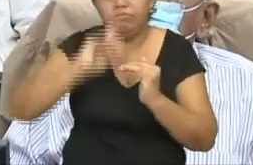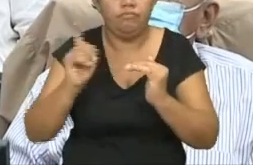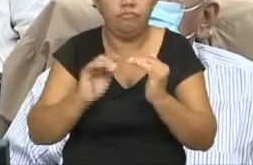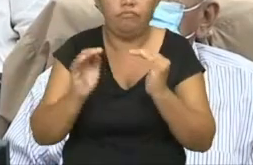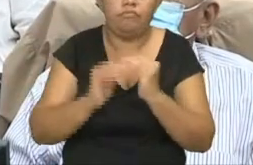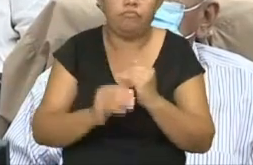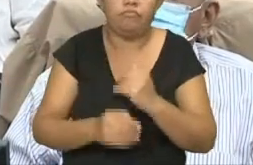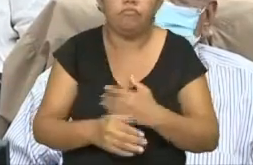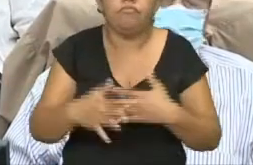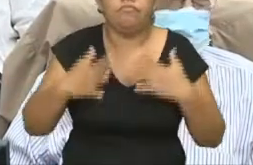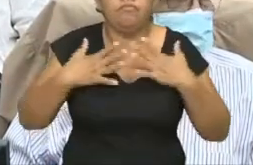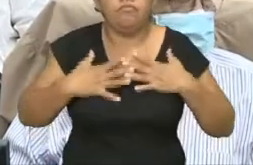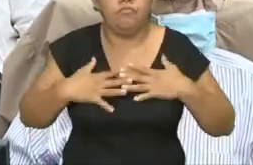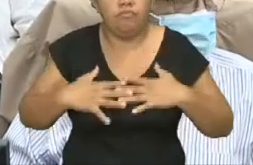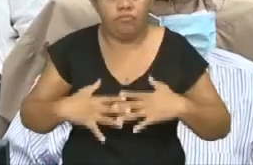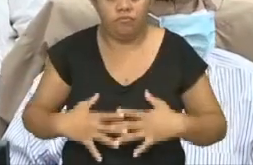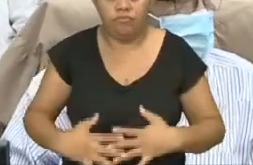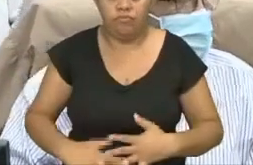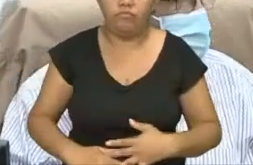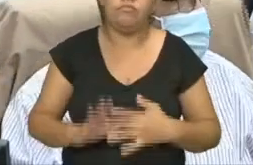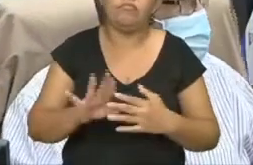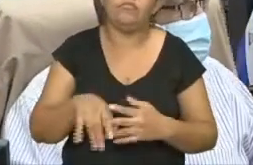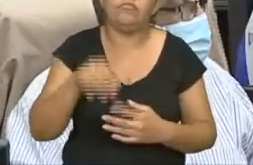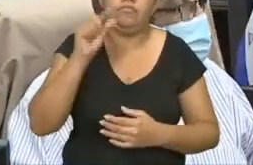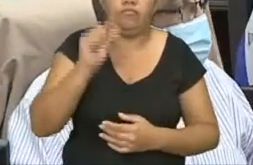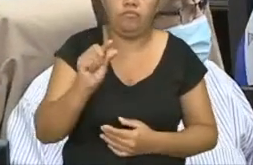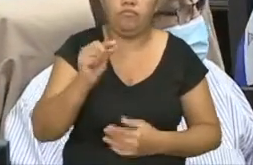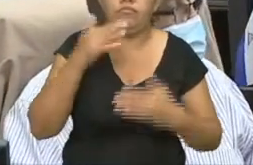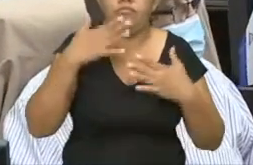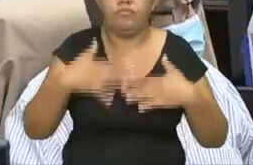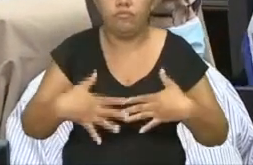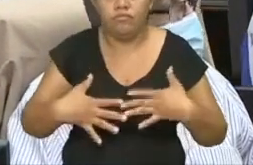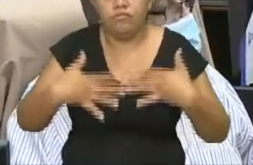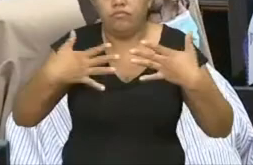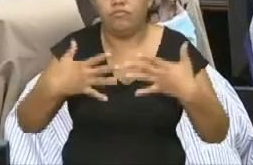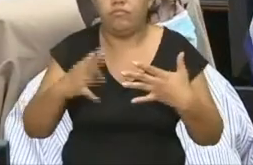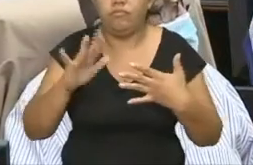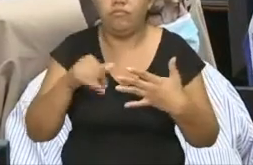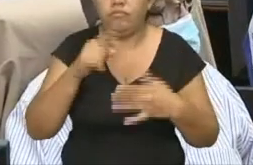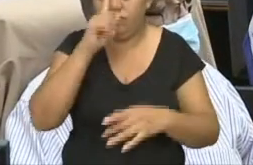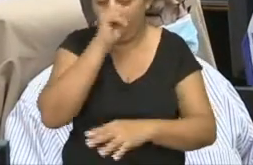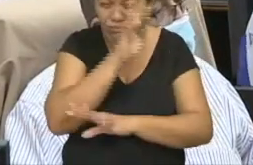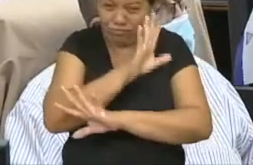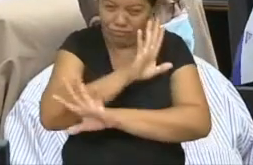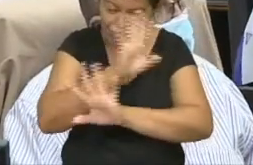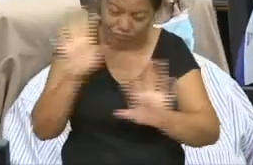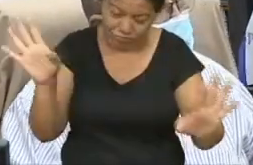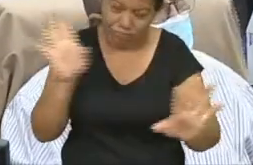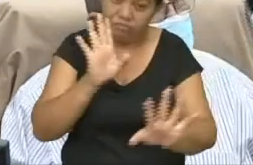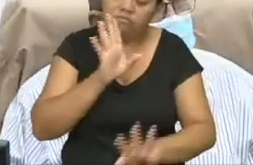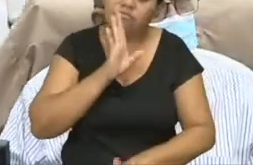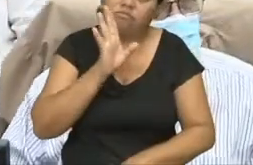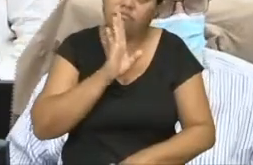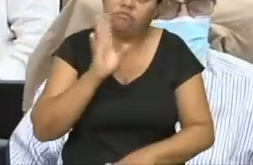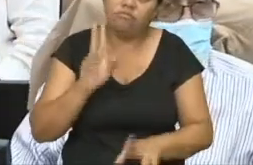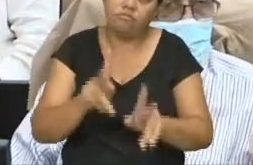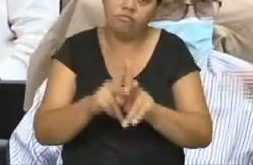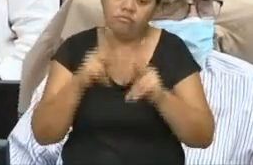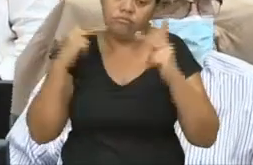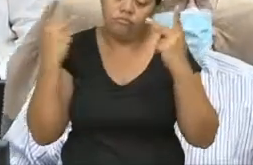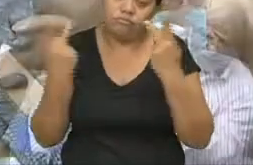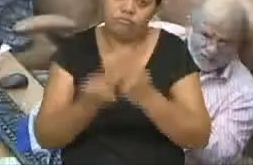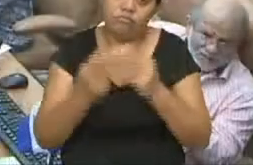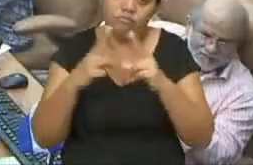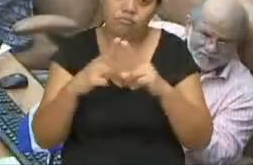Esto es respiro pequeño que al final tenemos que hablarle bien claro a todos los